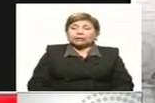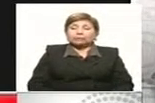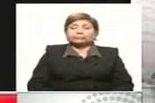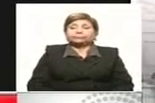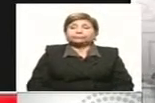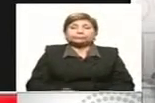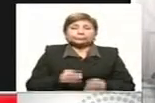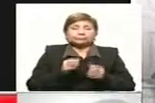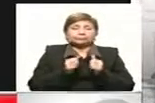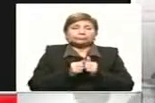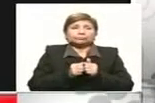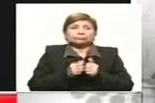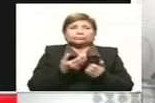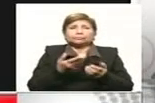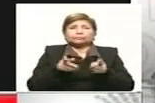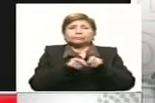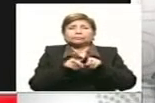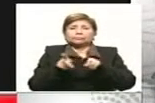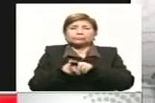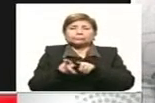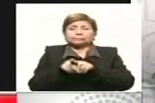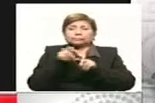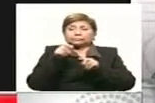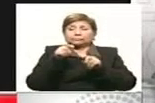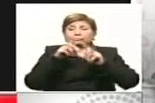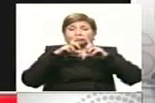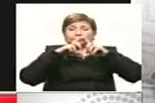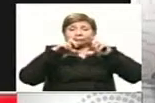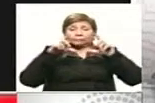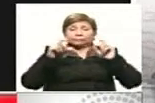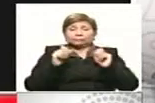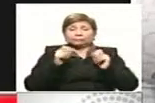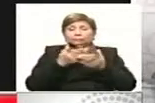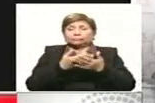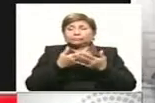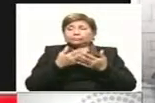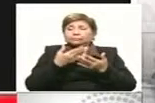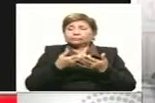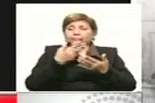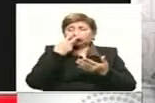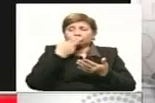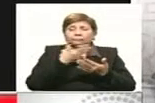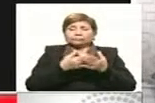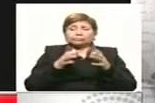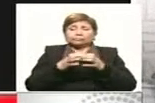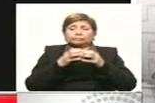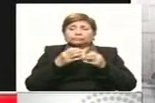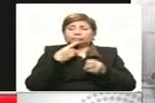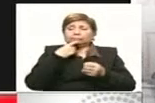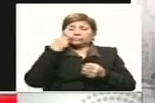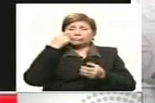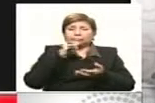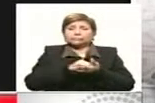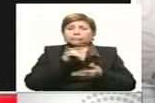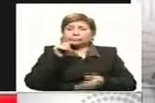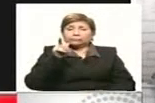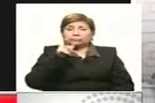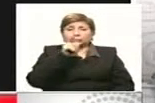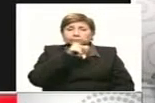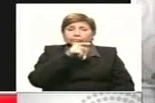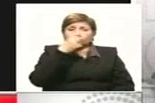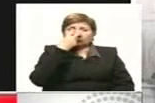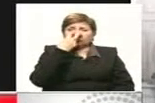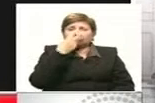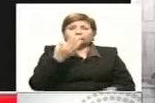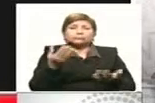En el caso, también ese mapa de intervenciones, estimados congresistas, es para que ustedes vean dónde